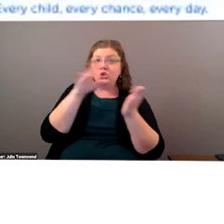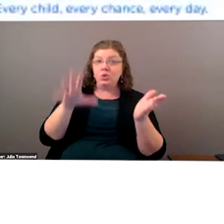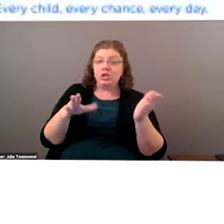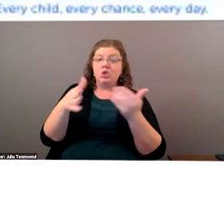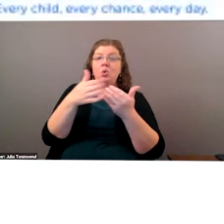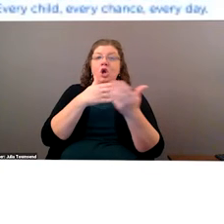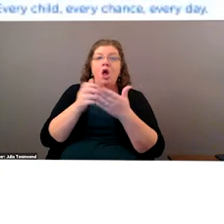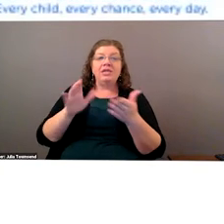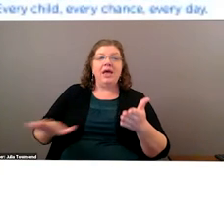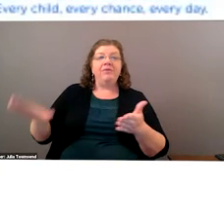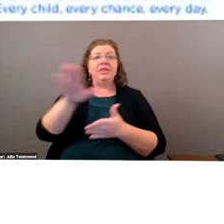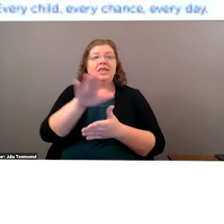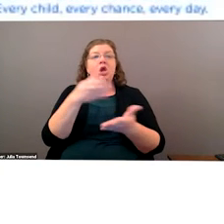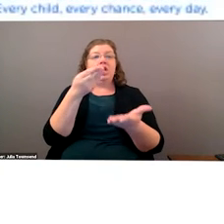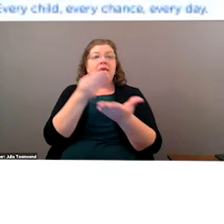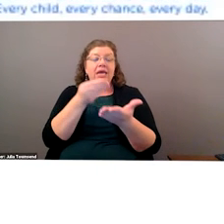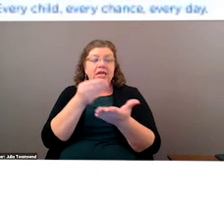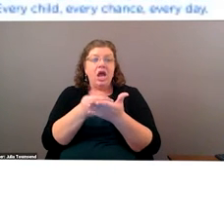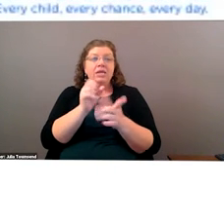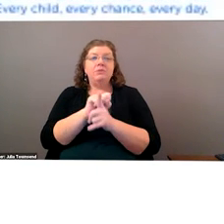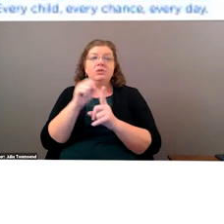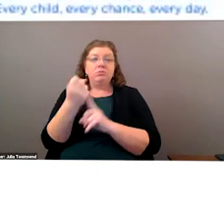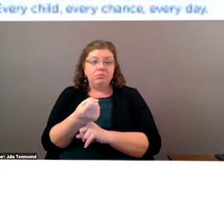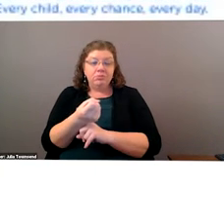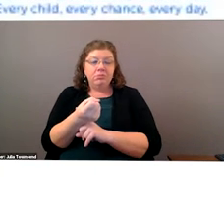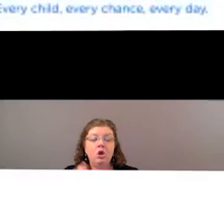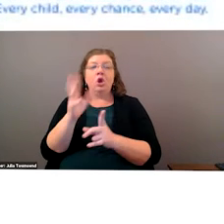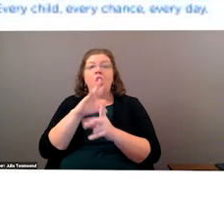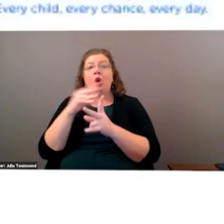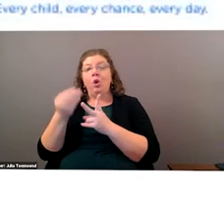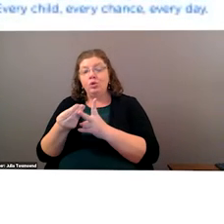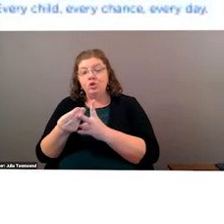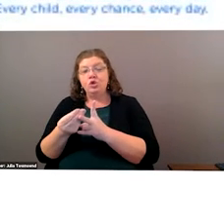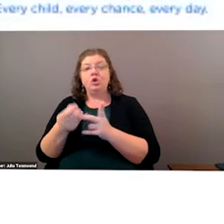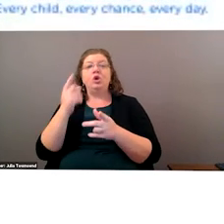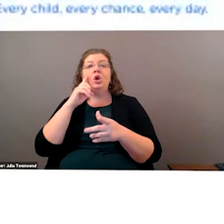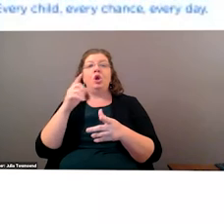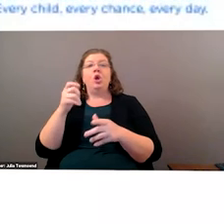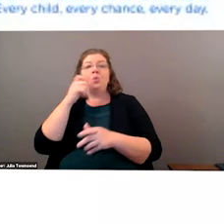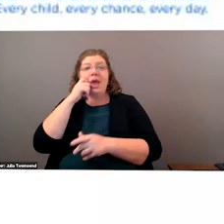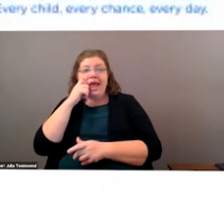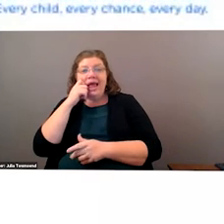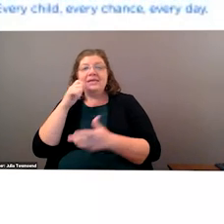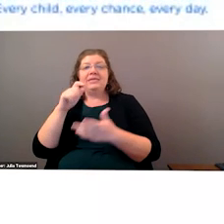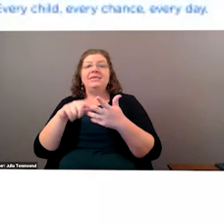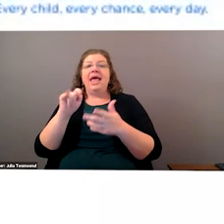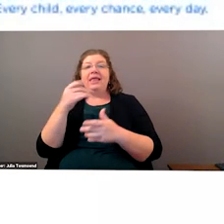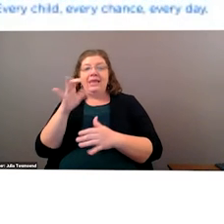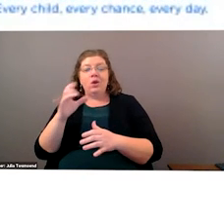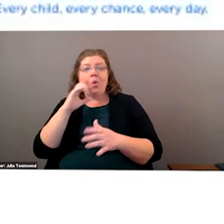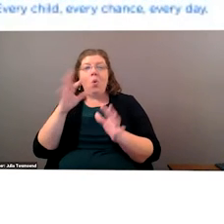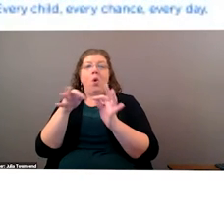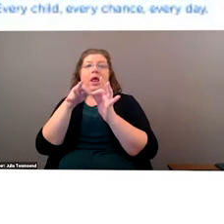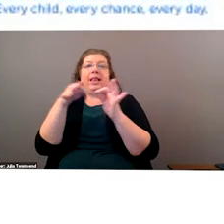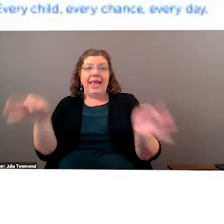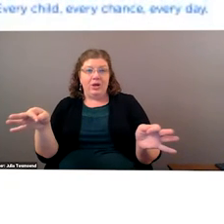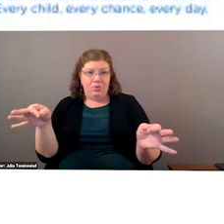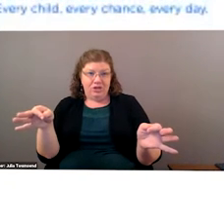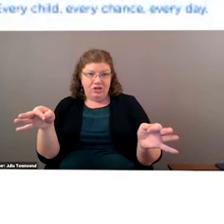cada estudiante, independientemente de su circunstancia económica, cultura, raza, grupo étnico o idioma.